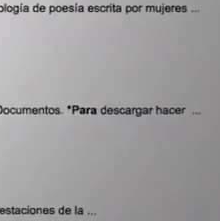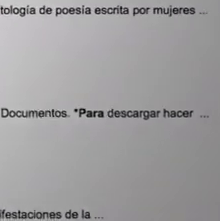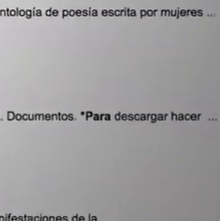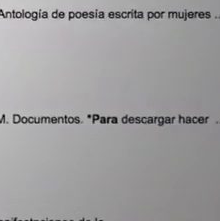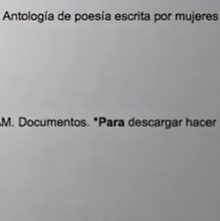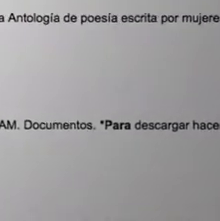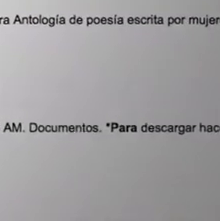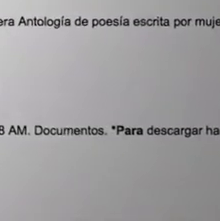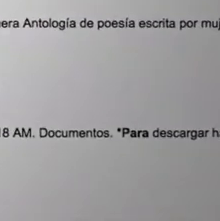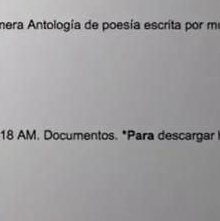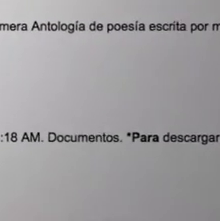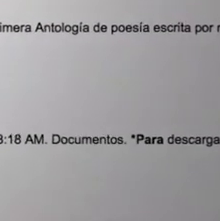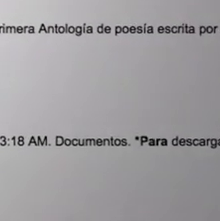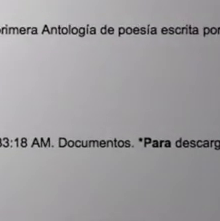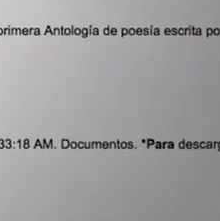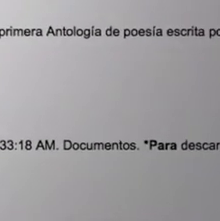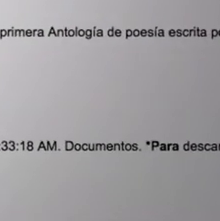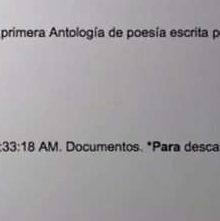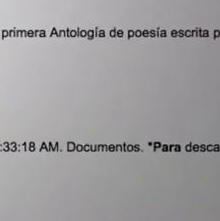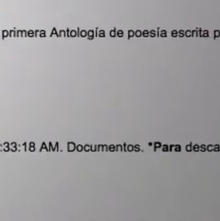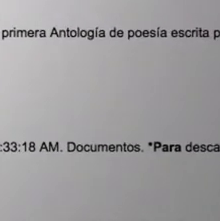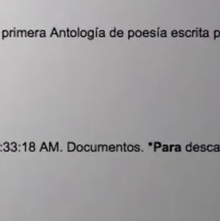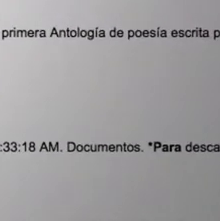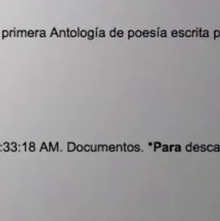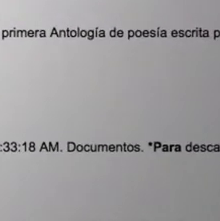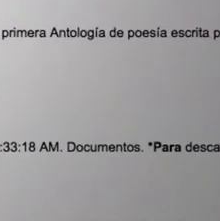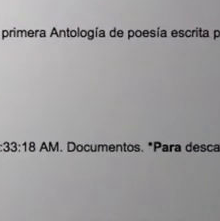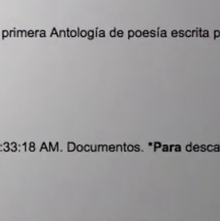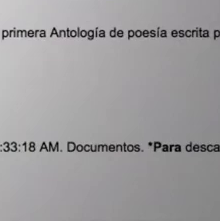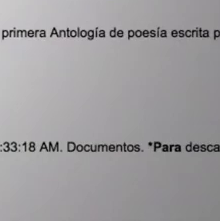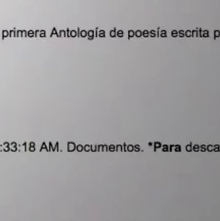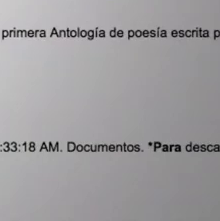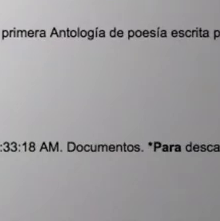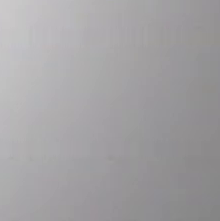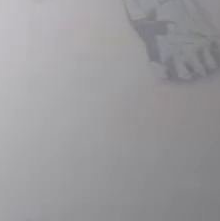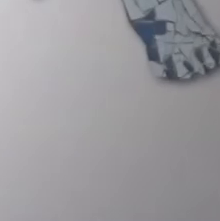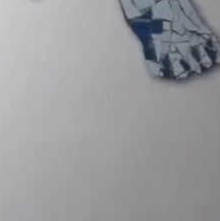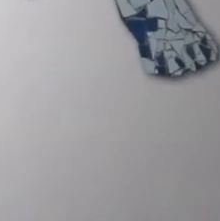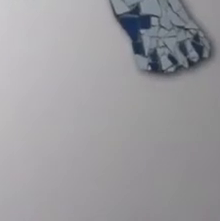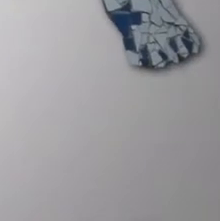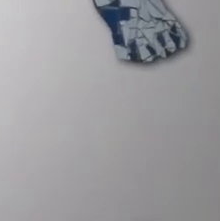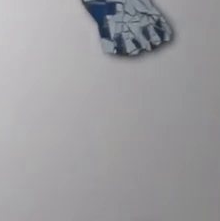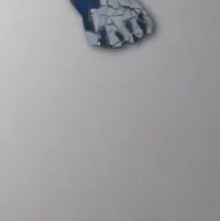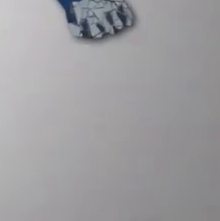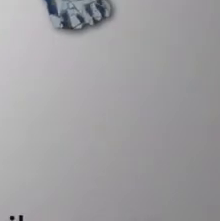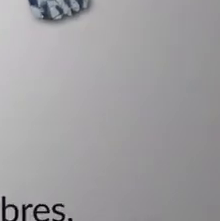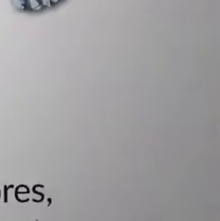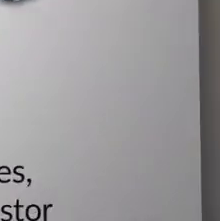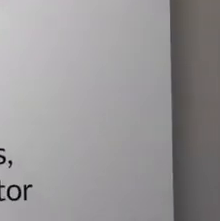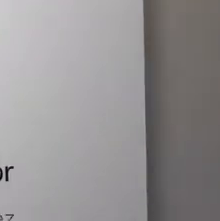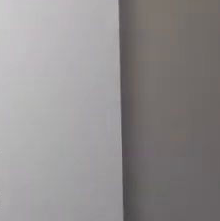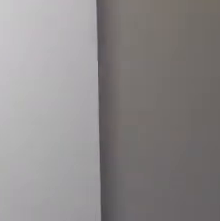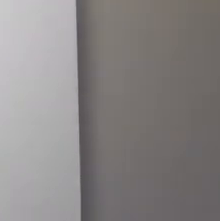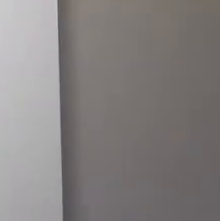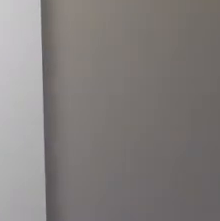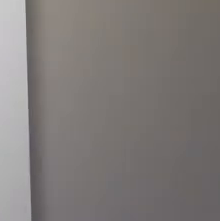cerca. Y entonces sí estamos profundamente agradecidos, y en la presentación en el Centro Cultural Español fue muy hermosa, llegó la primera